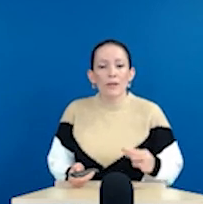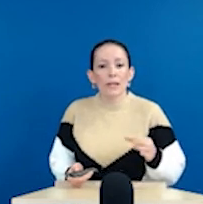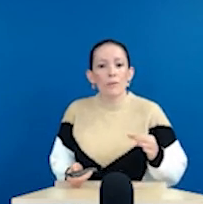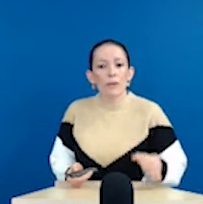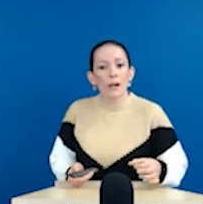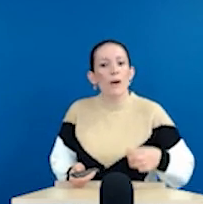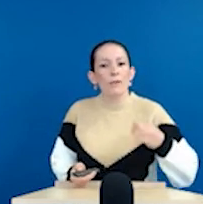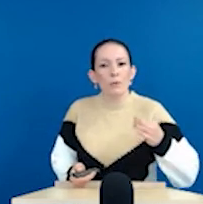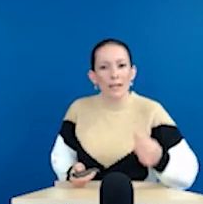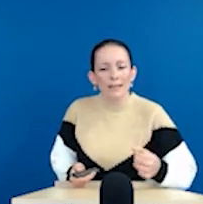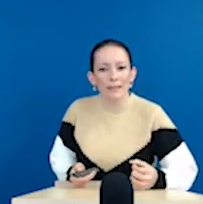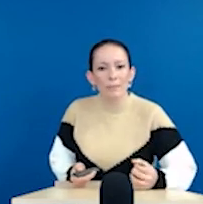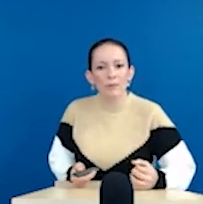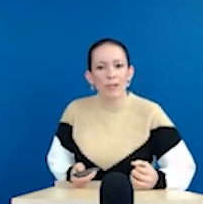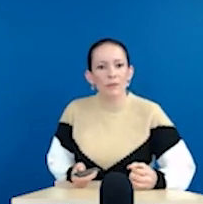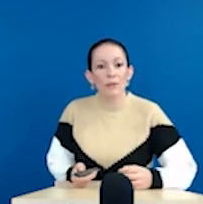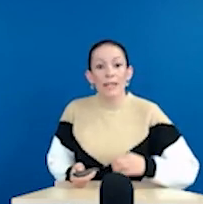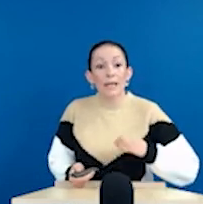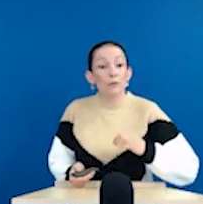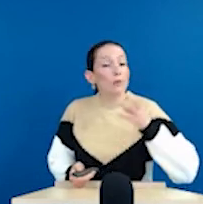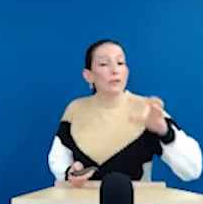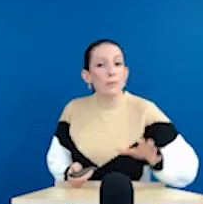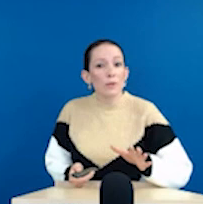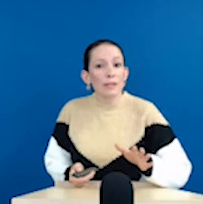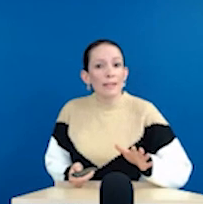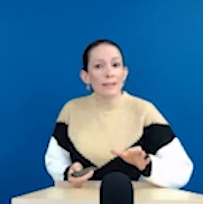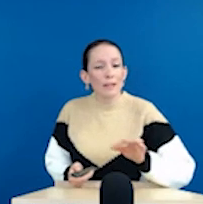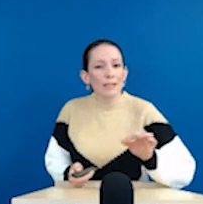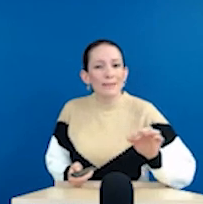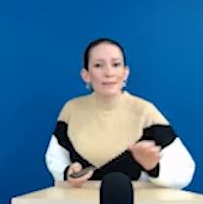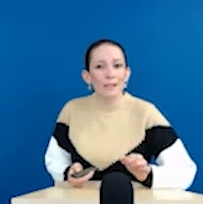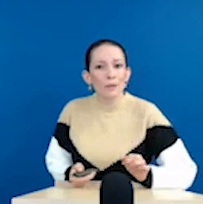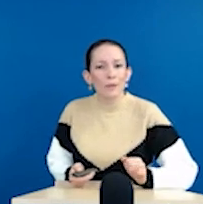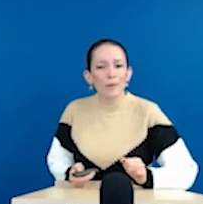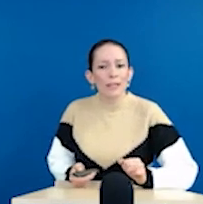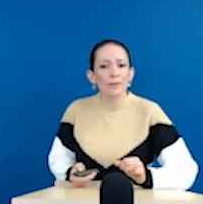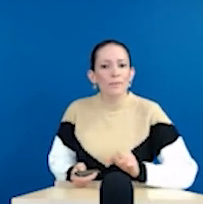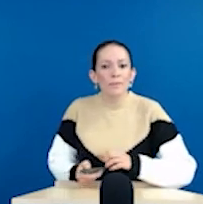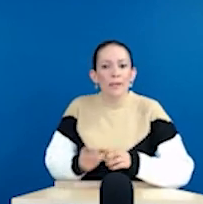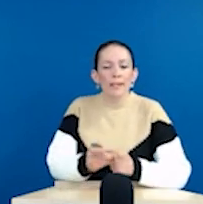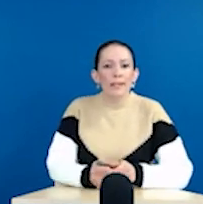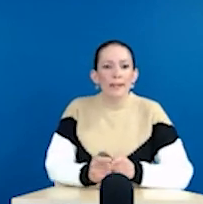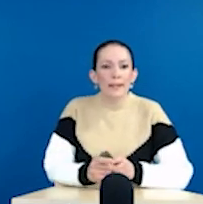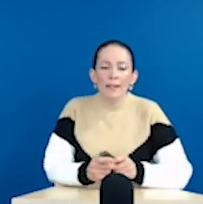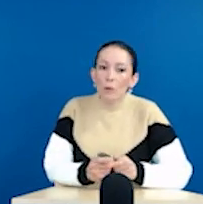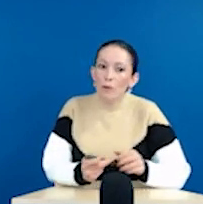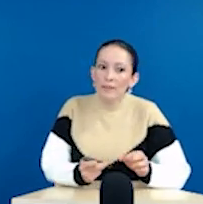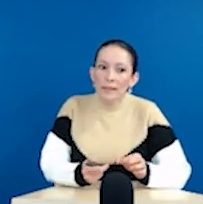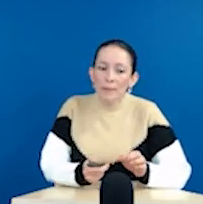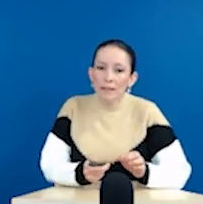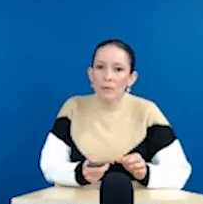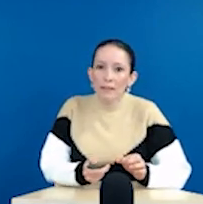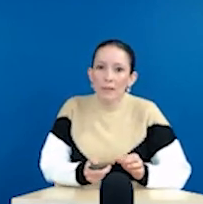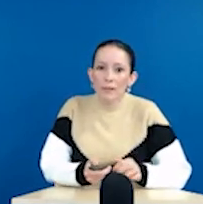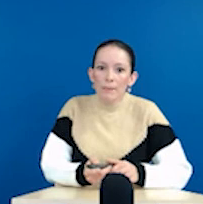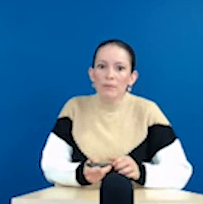que hacerlo de manera cuidado, ayudarles en el proceso. El uso de un cepillo de dientes, algo tan sencillo como eso. Toda